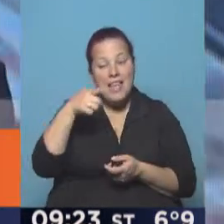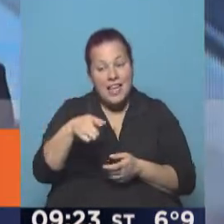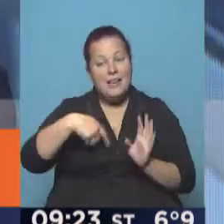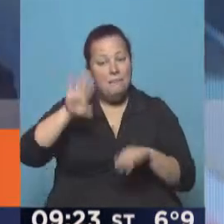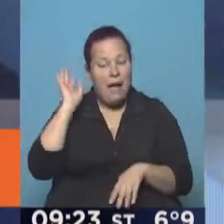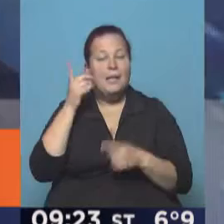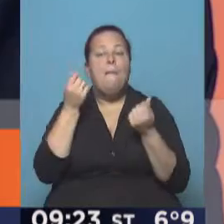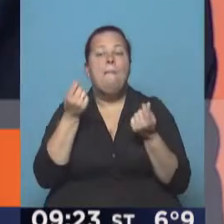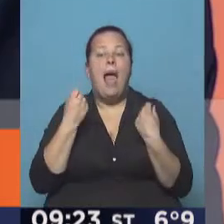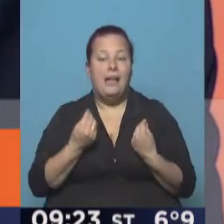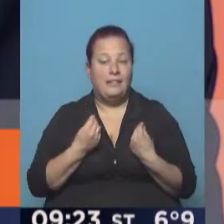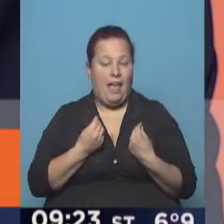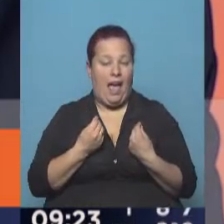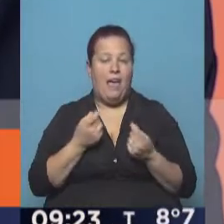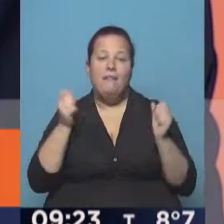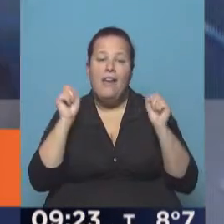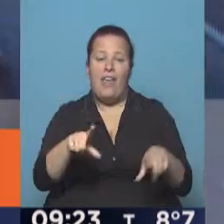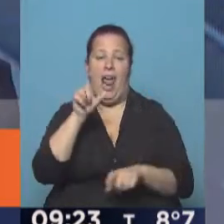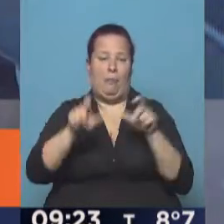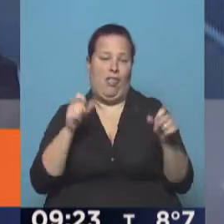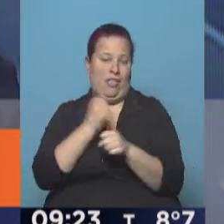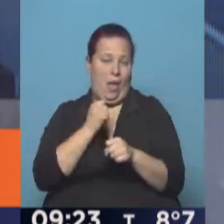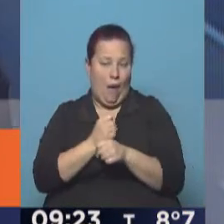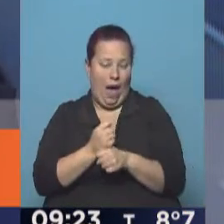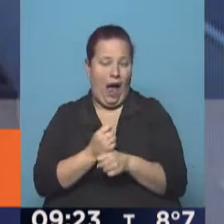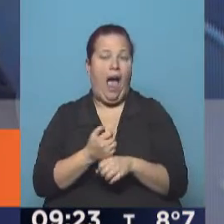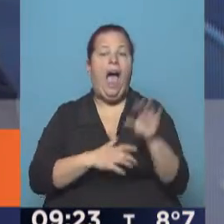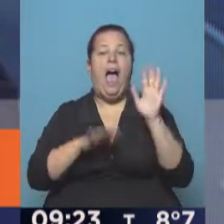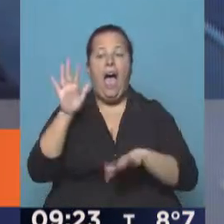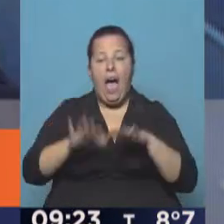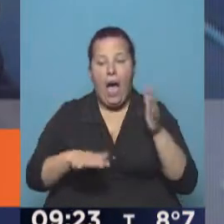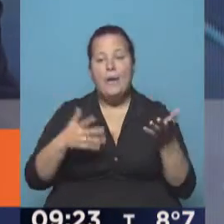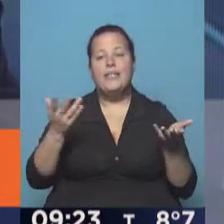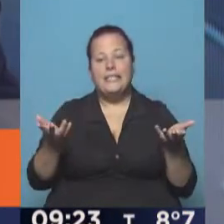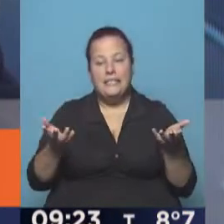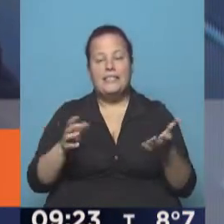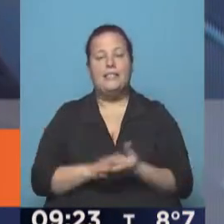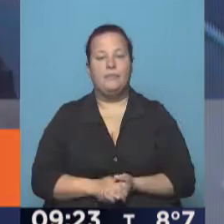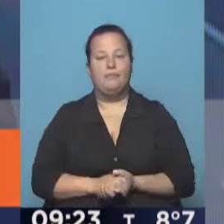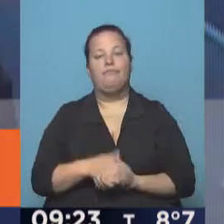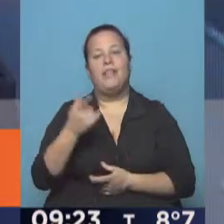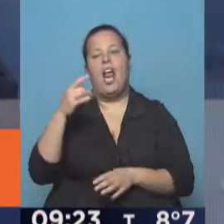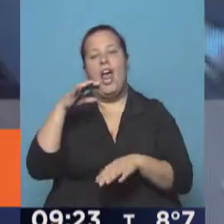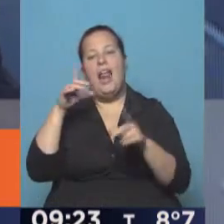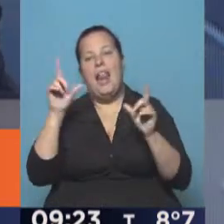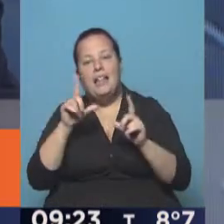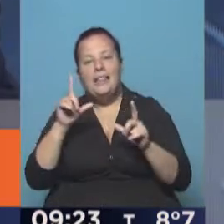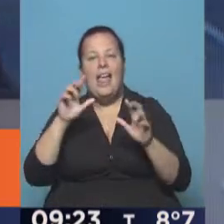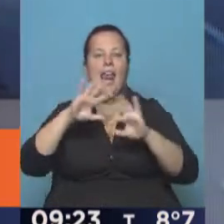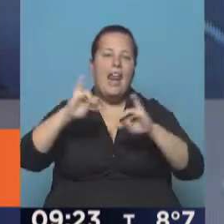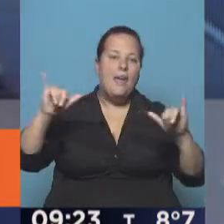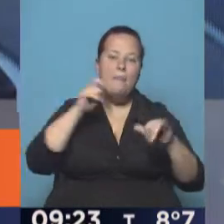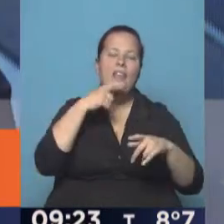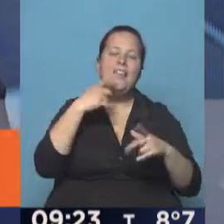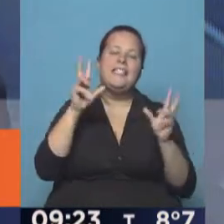todo es plata y recursos de los trabajadores, porque a veces, bueno, por ahí los medios quieren titular algo